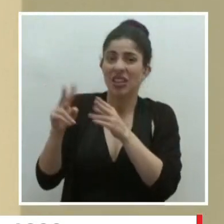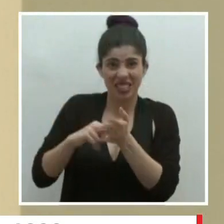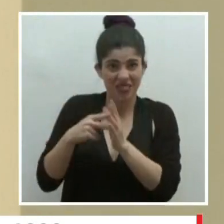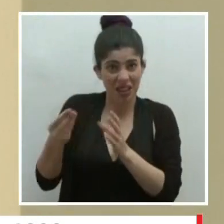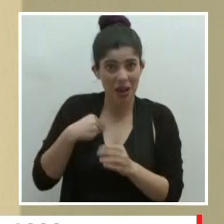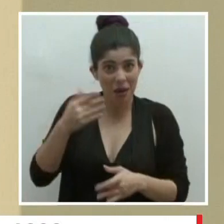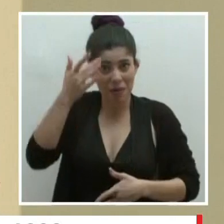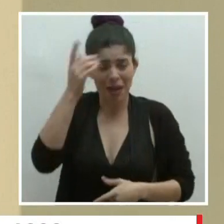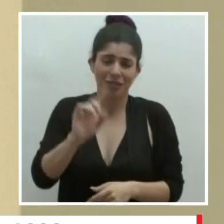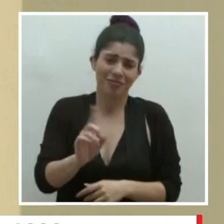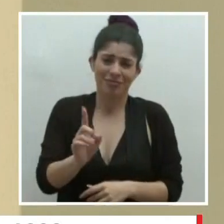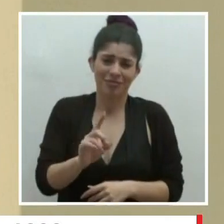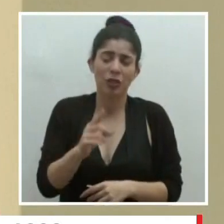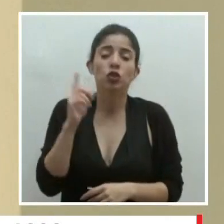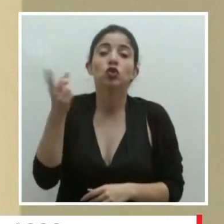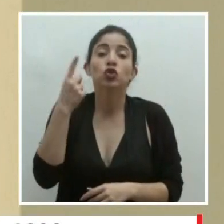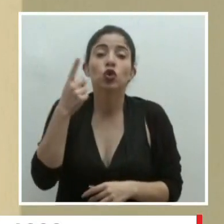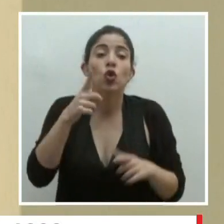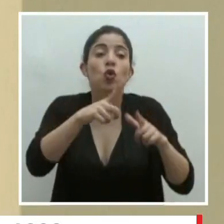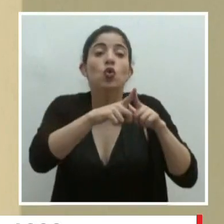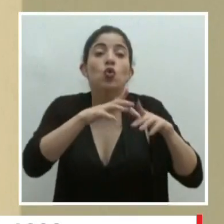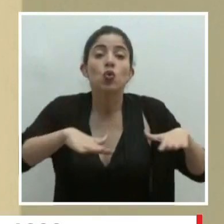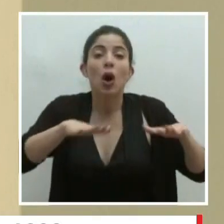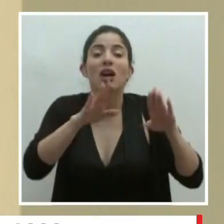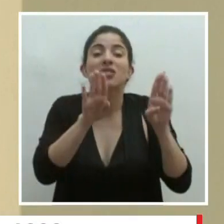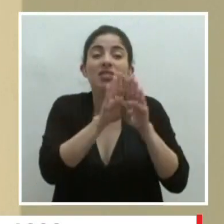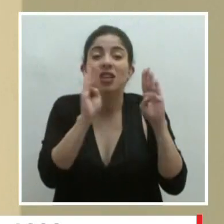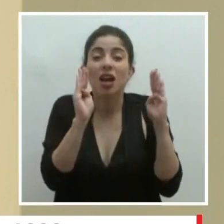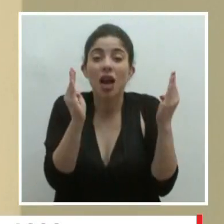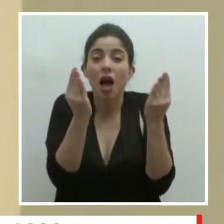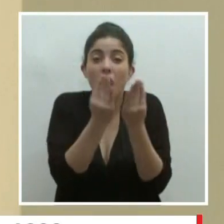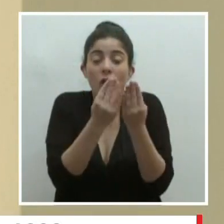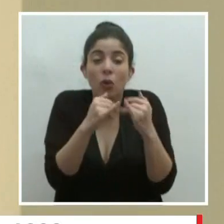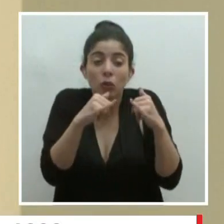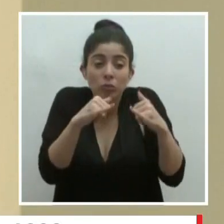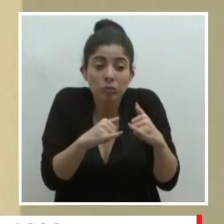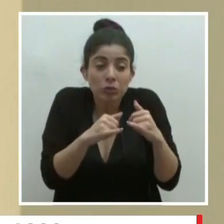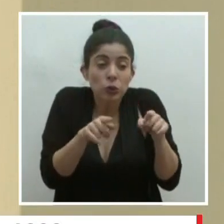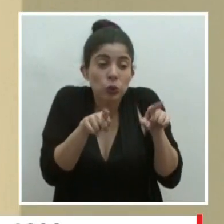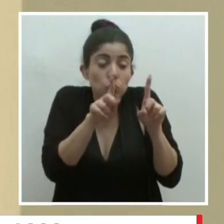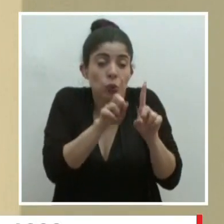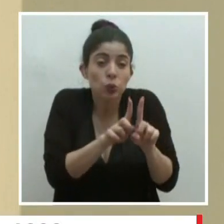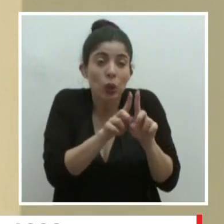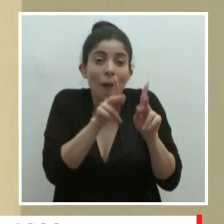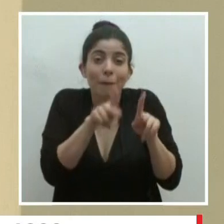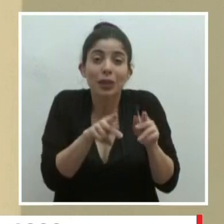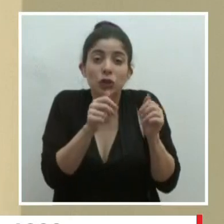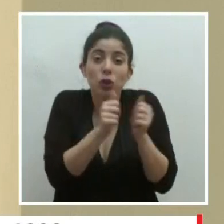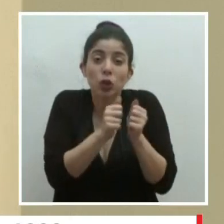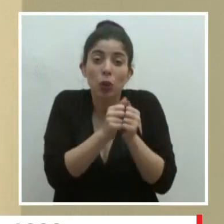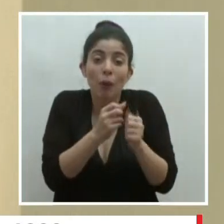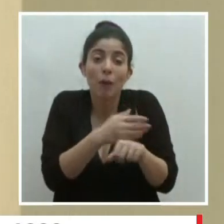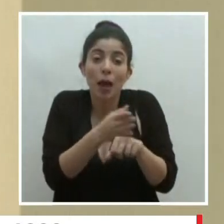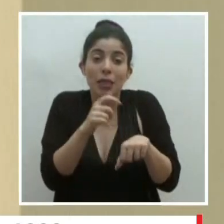En realidad estamos hablando de un espacio generalmente cerrado que usted comparte, está a la par de una persona por un tiempo más